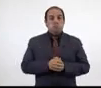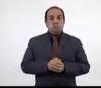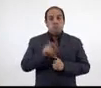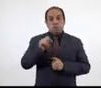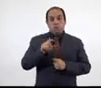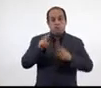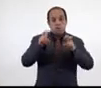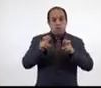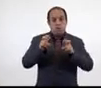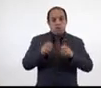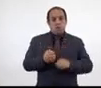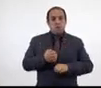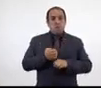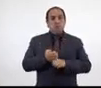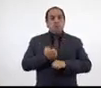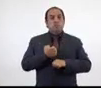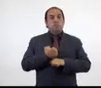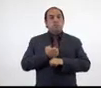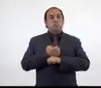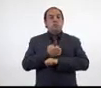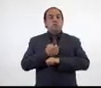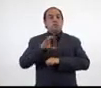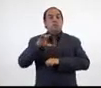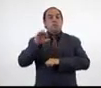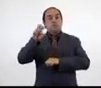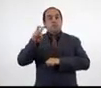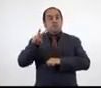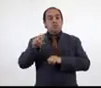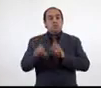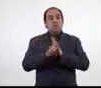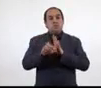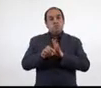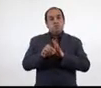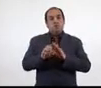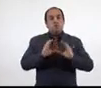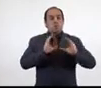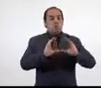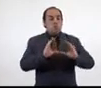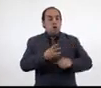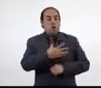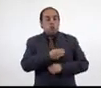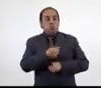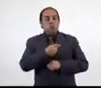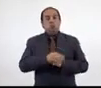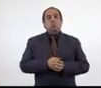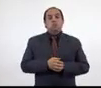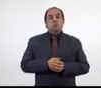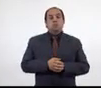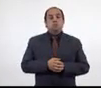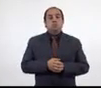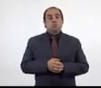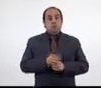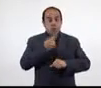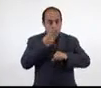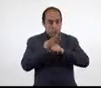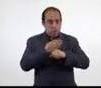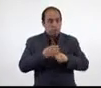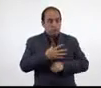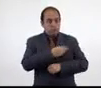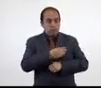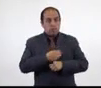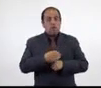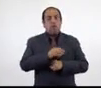en materia del estado civil de las personas, como la guardia y custodia, la tutela, de tal suerte que niñas,